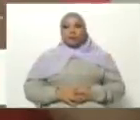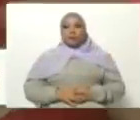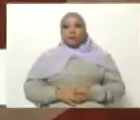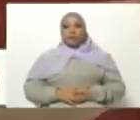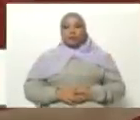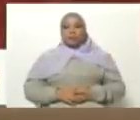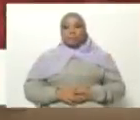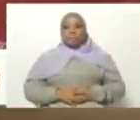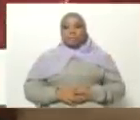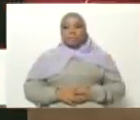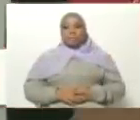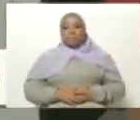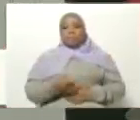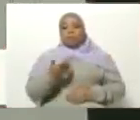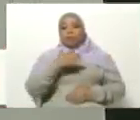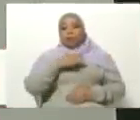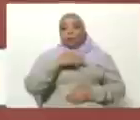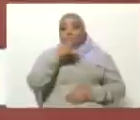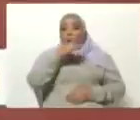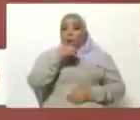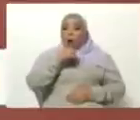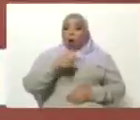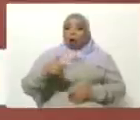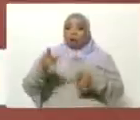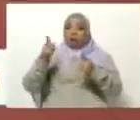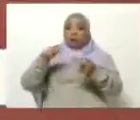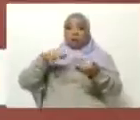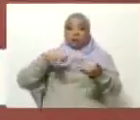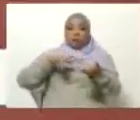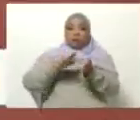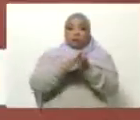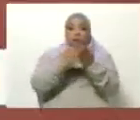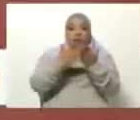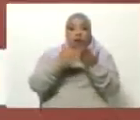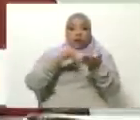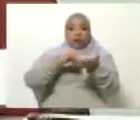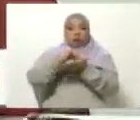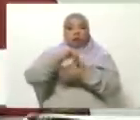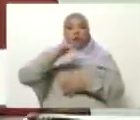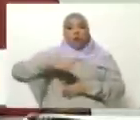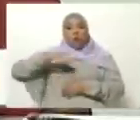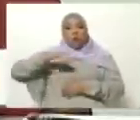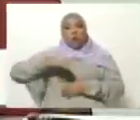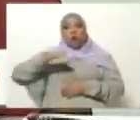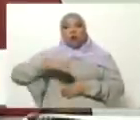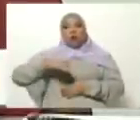Nos niegan las visas. Fíjate lo que le hicieron al equipo de básquet. Pero parece que Canadá perdió.